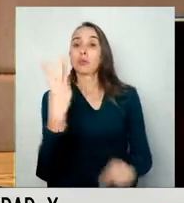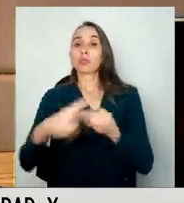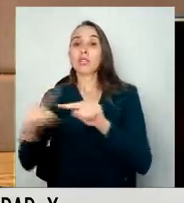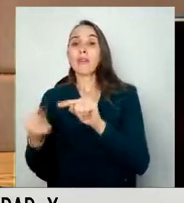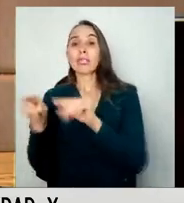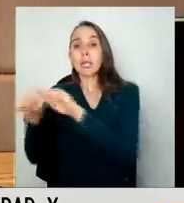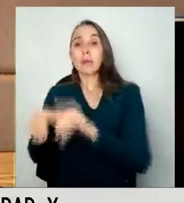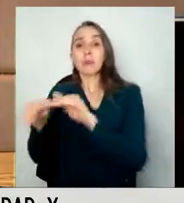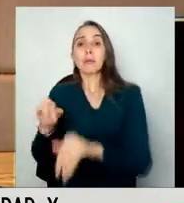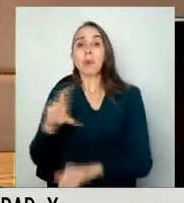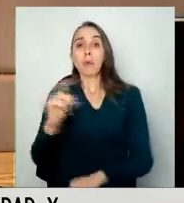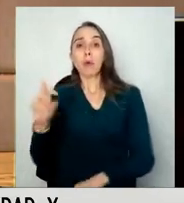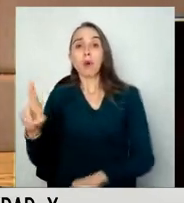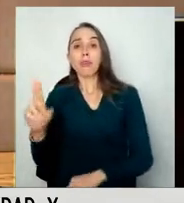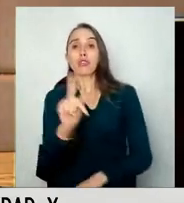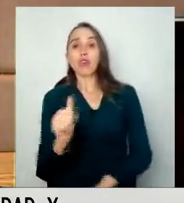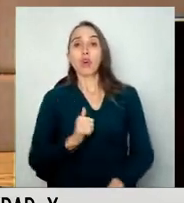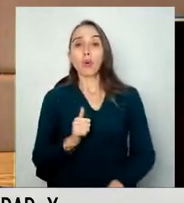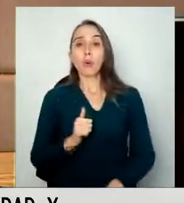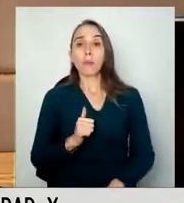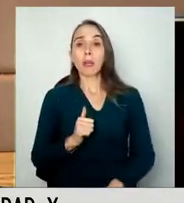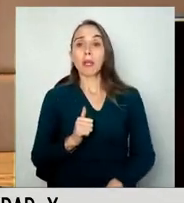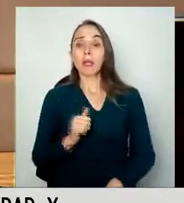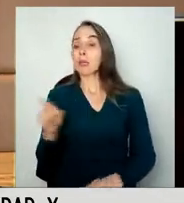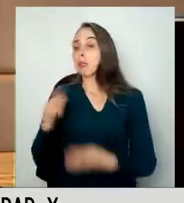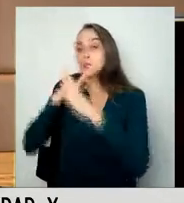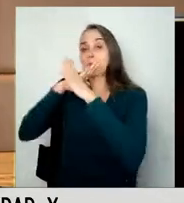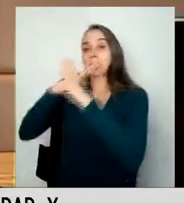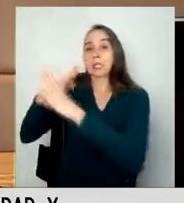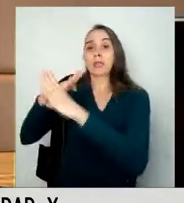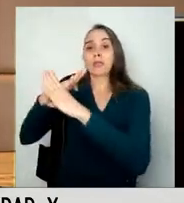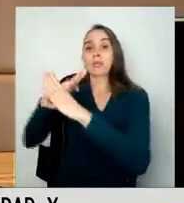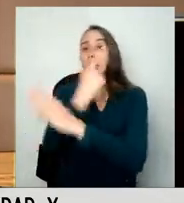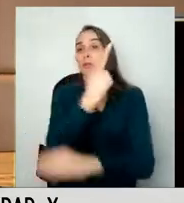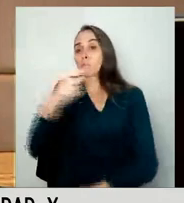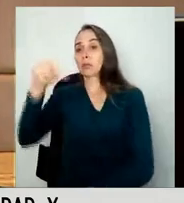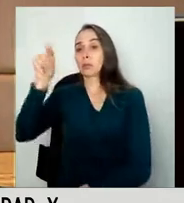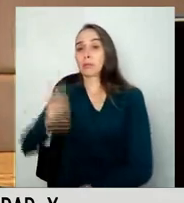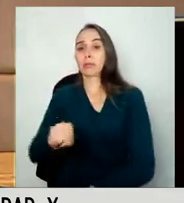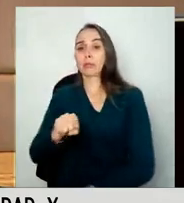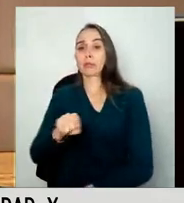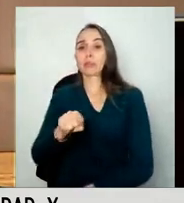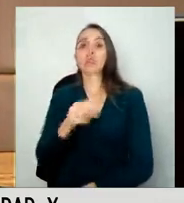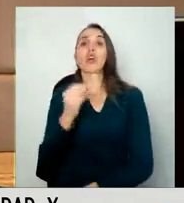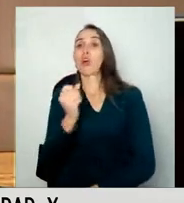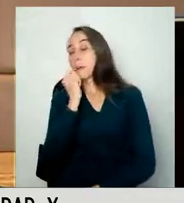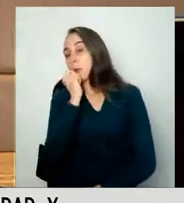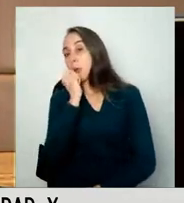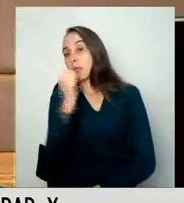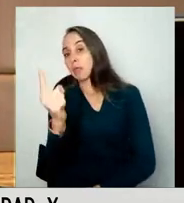estos tienen que quedar completamente inhabilitado y Estableciendo un canal de denuncias reservadas para permitir al